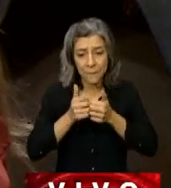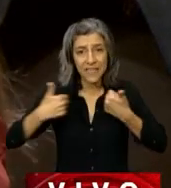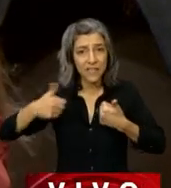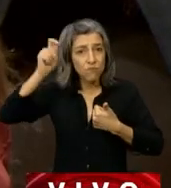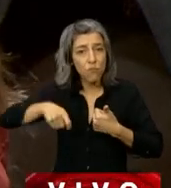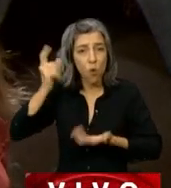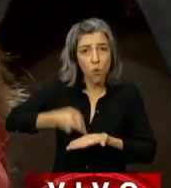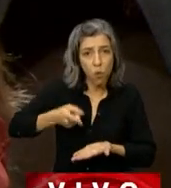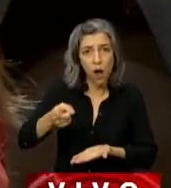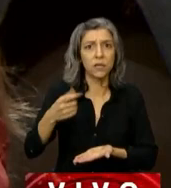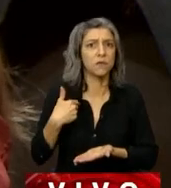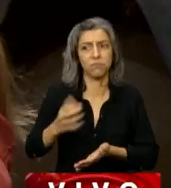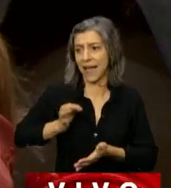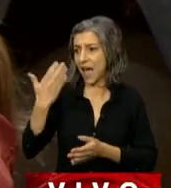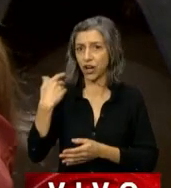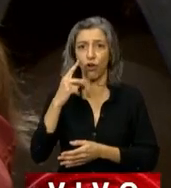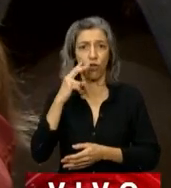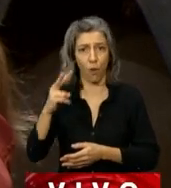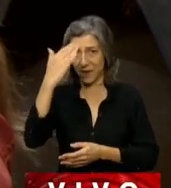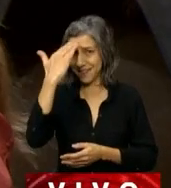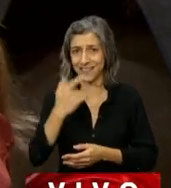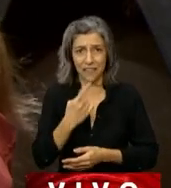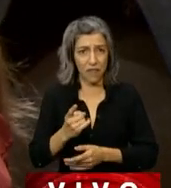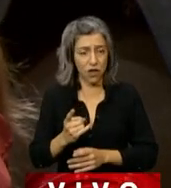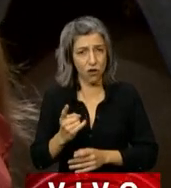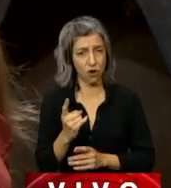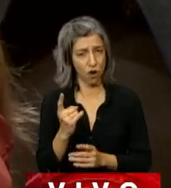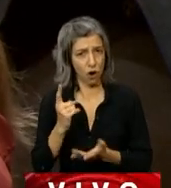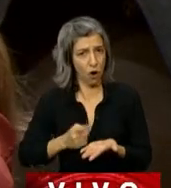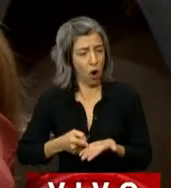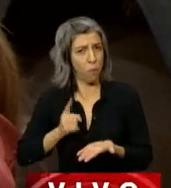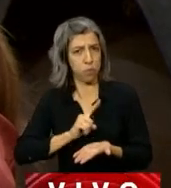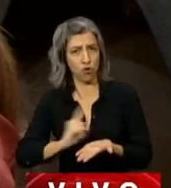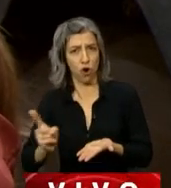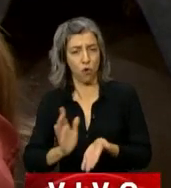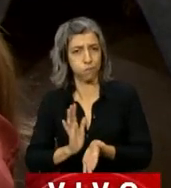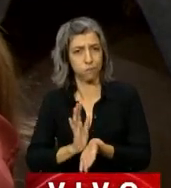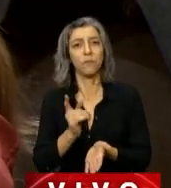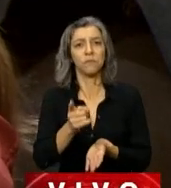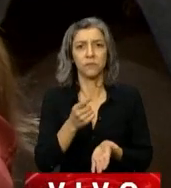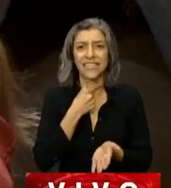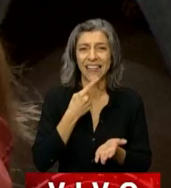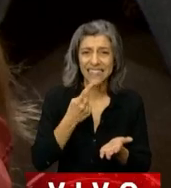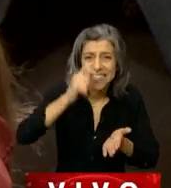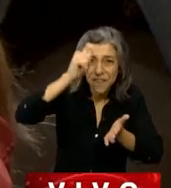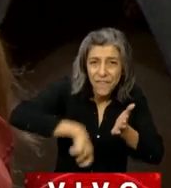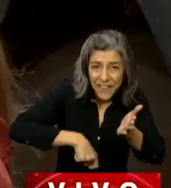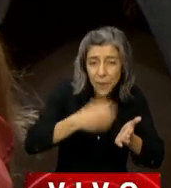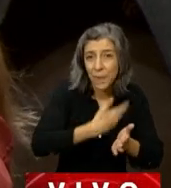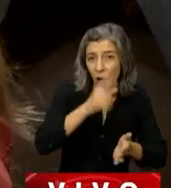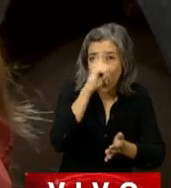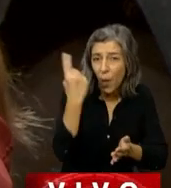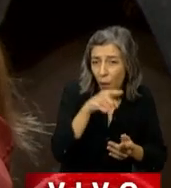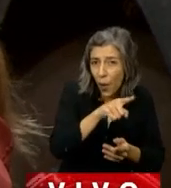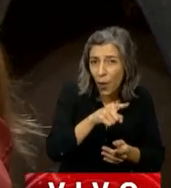fallo había hecho cesar en el año 2015. Es decir, se firma un compromiso con el Gobierno